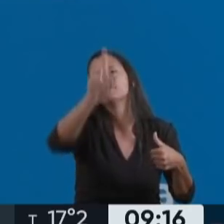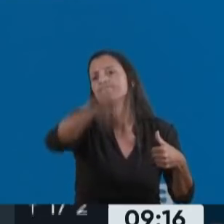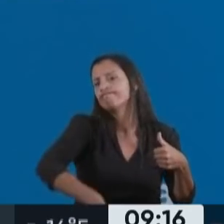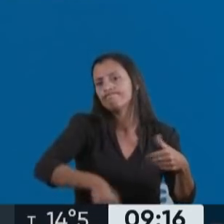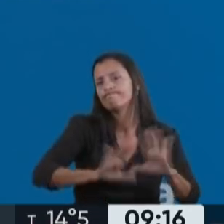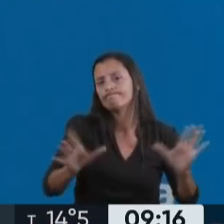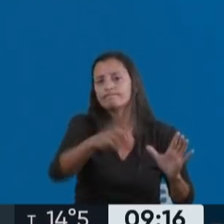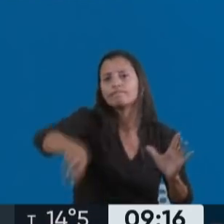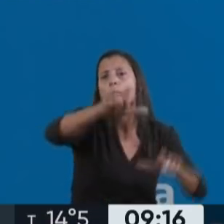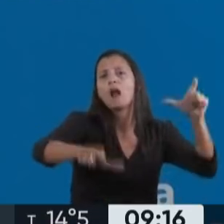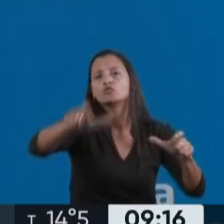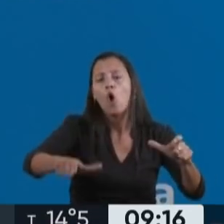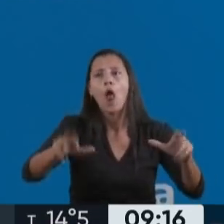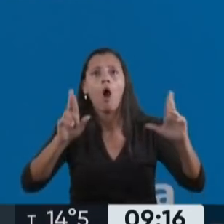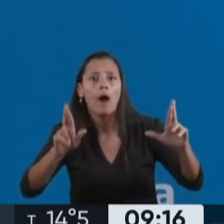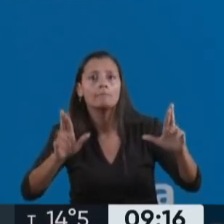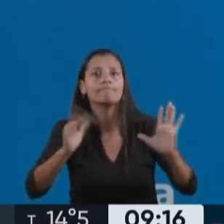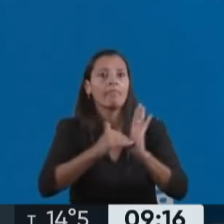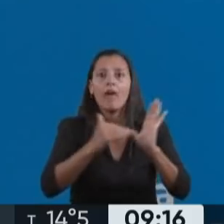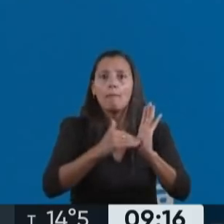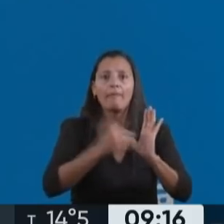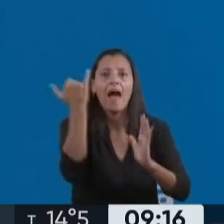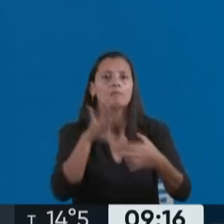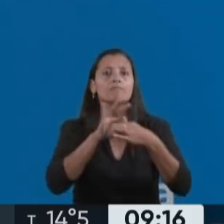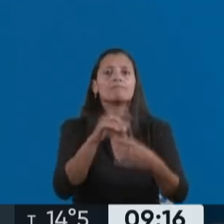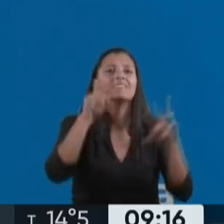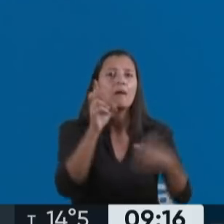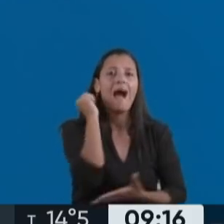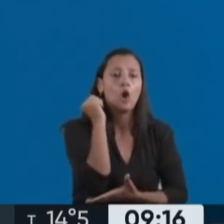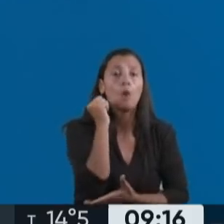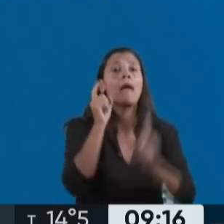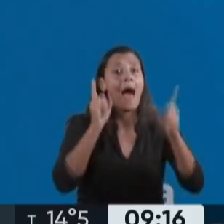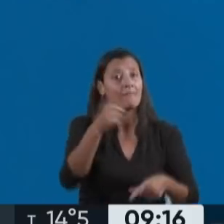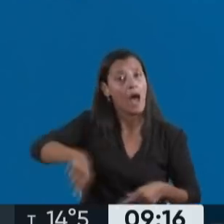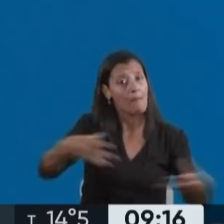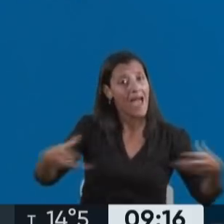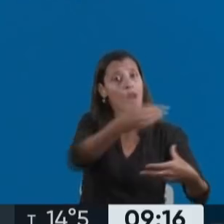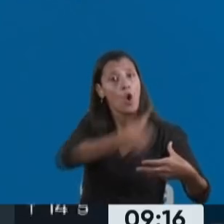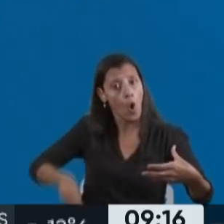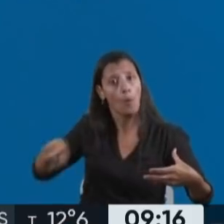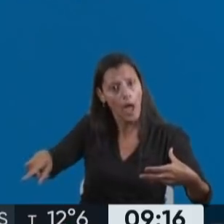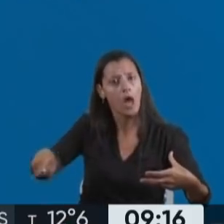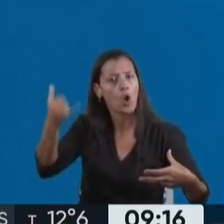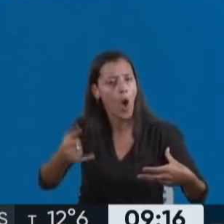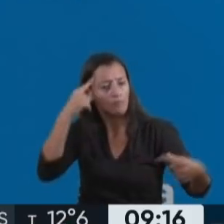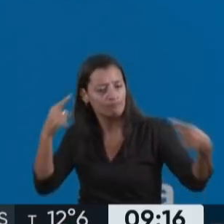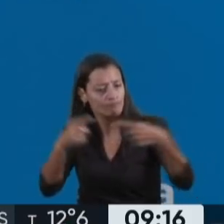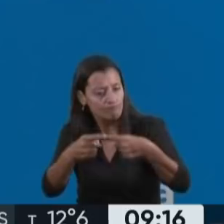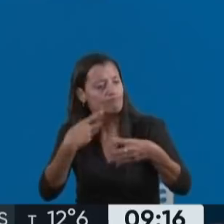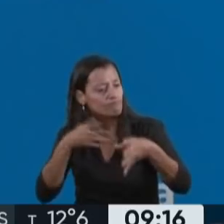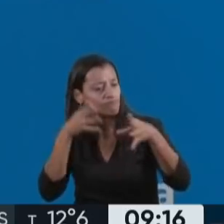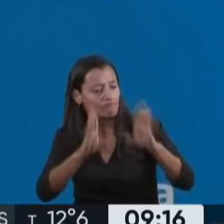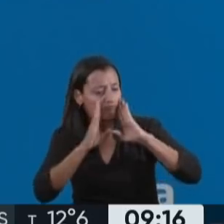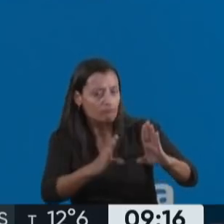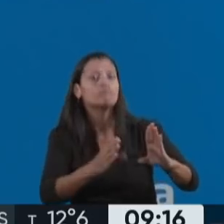generando expectativas que impactan en otros órdenes de la economía, con lo cual también el gobierno tiene una mirada sobre el tema para ver